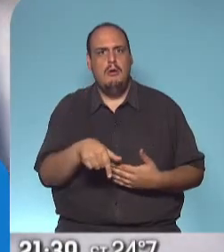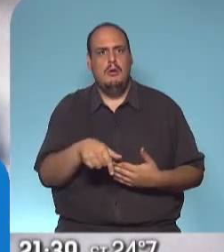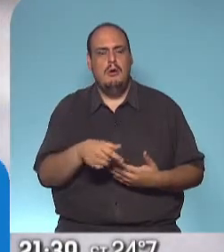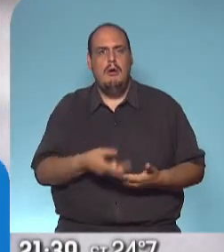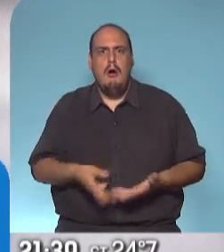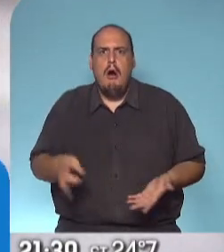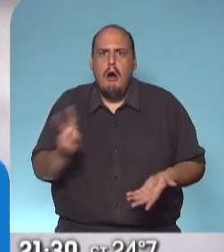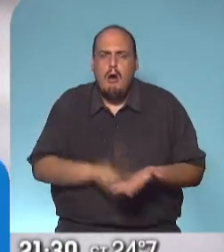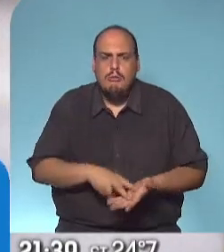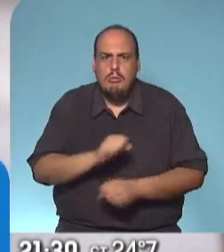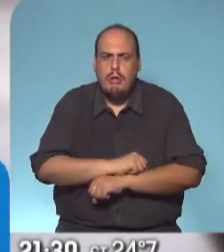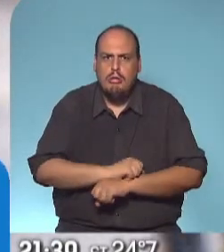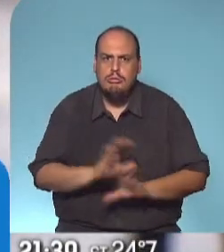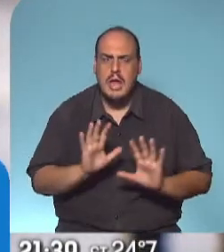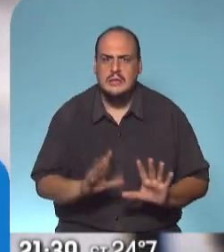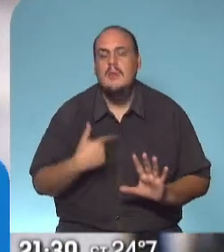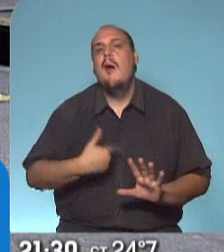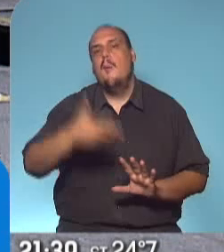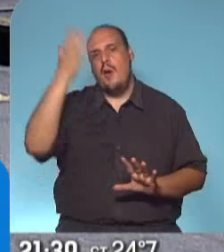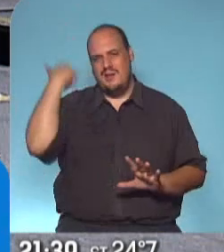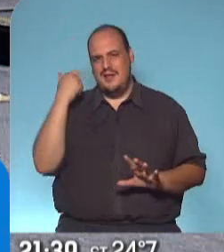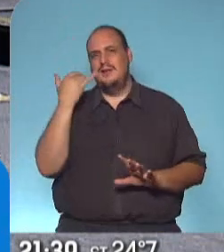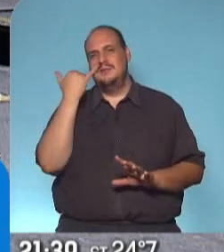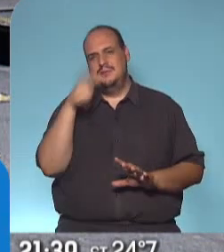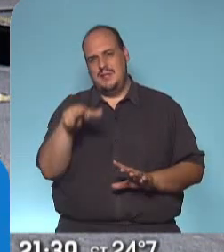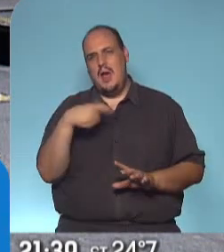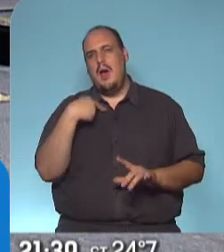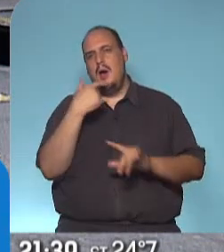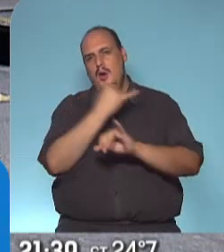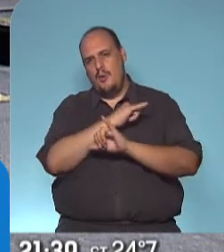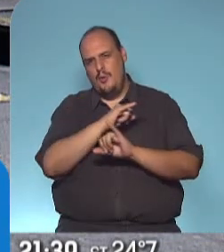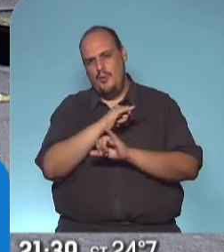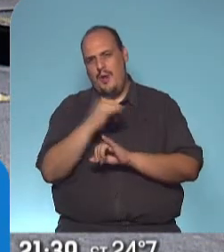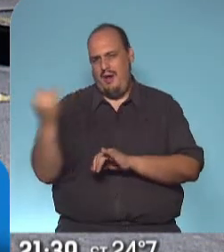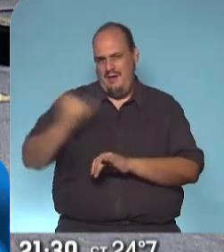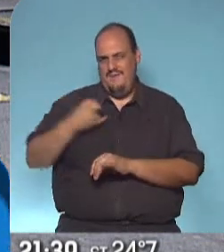esto, porque ya ayer había un anuncio de que las quería desalojar,